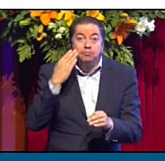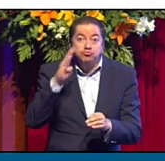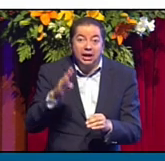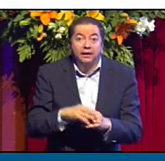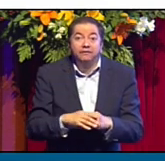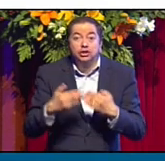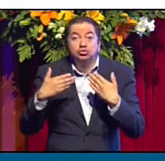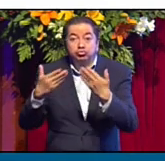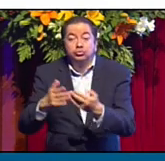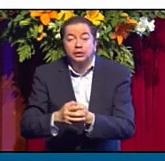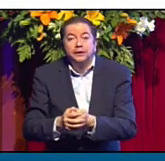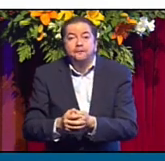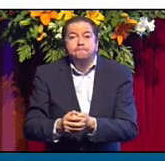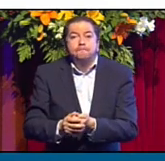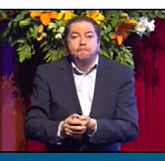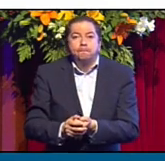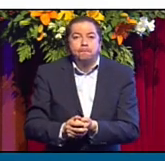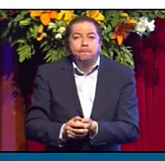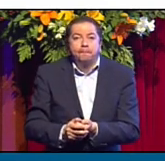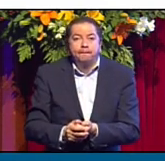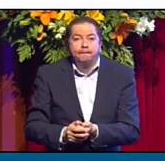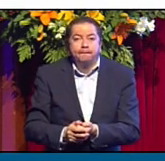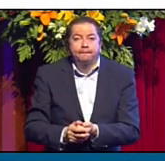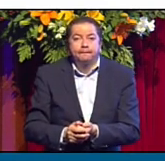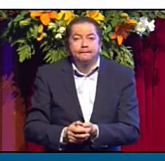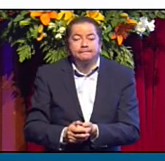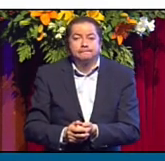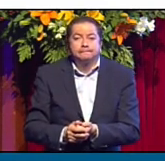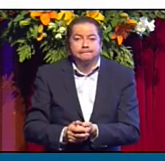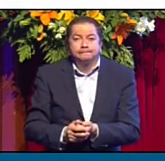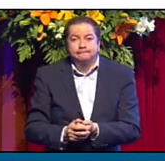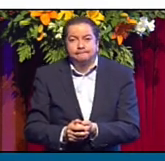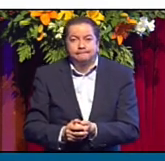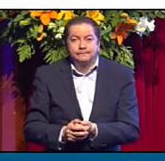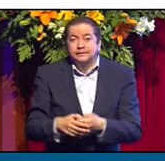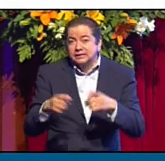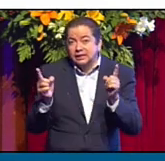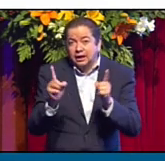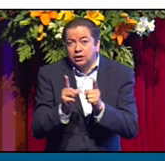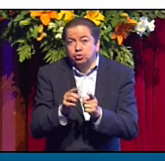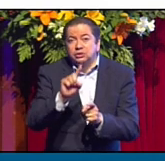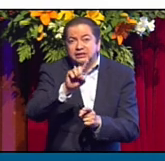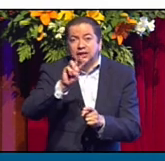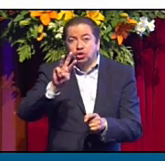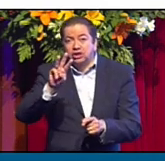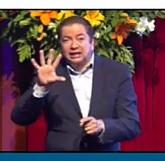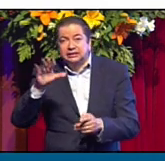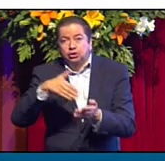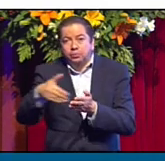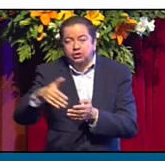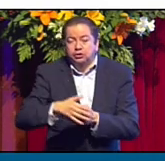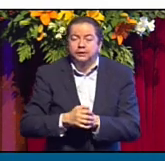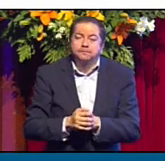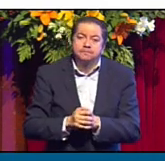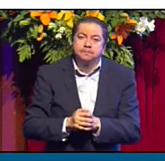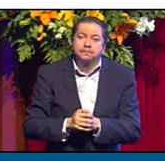beneficios entregados y adquiridos. En lo que acabo de mencionar, el resumen, 135 millones de